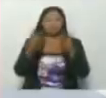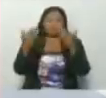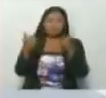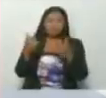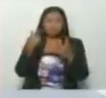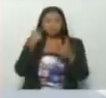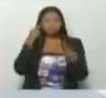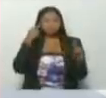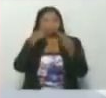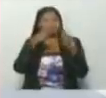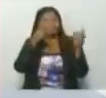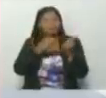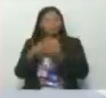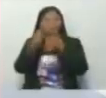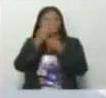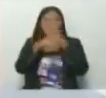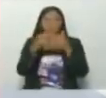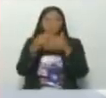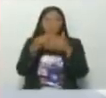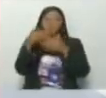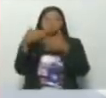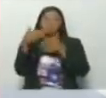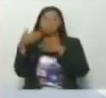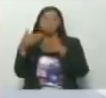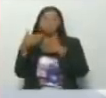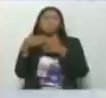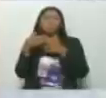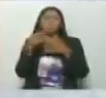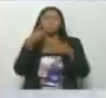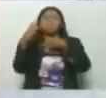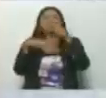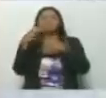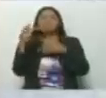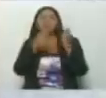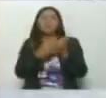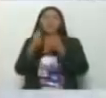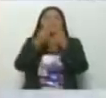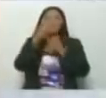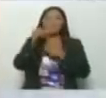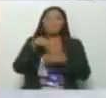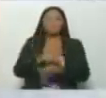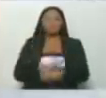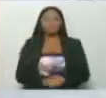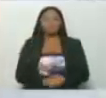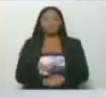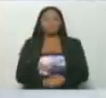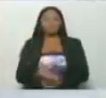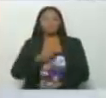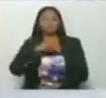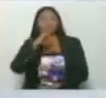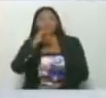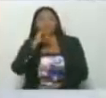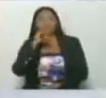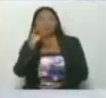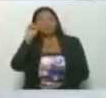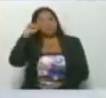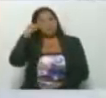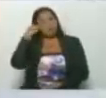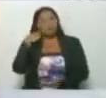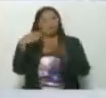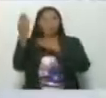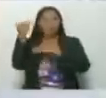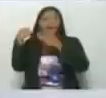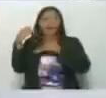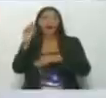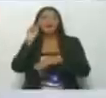nos vamos a enfocar un poco el tema económico pero hablaremos de política y de economía y bueno anunciamos nosotros recordamos hace algunos minutos